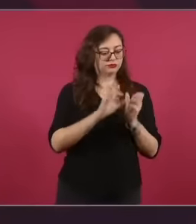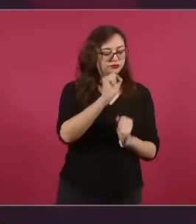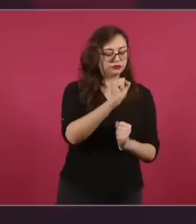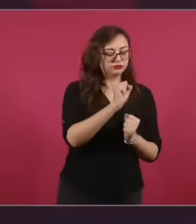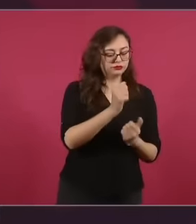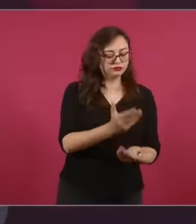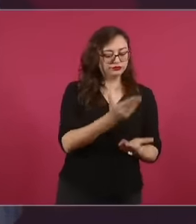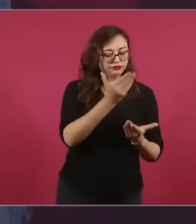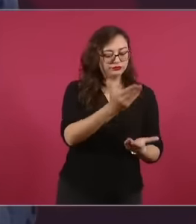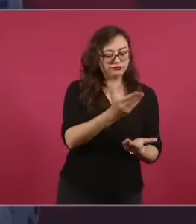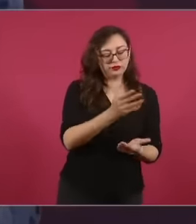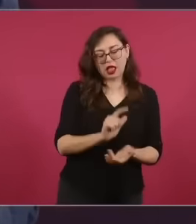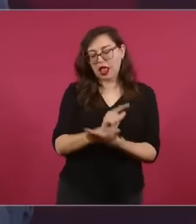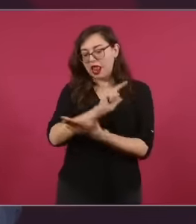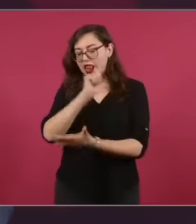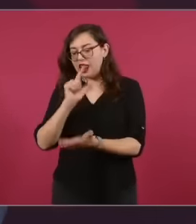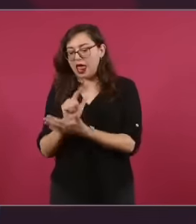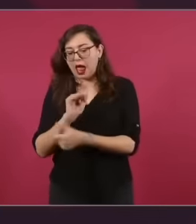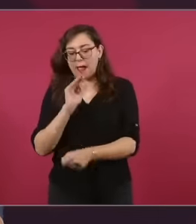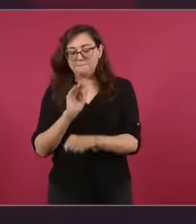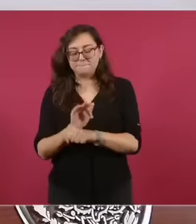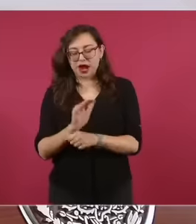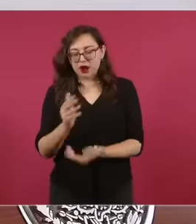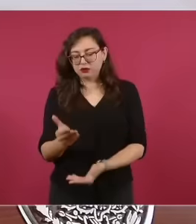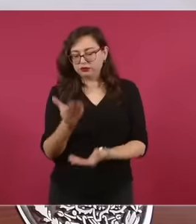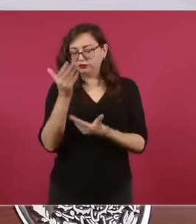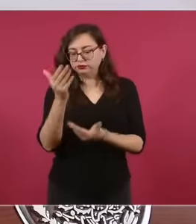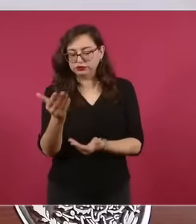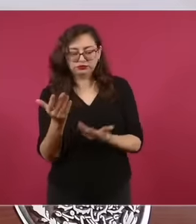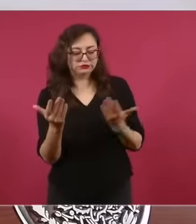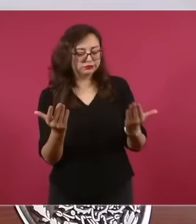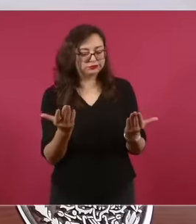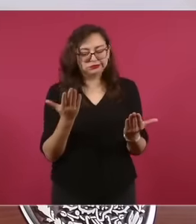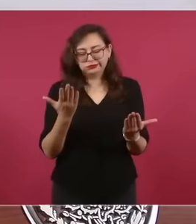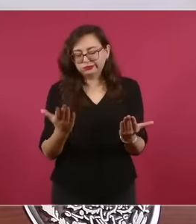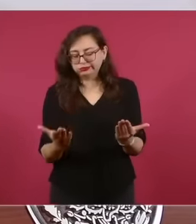es una facultad del Congreso